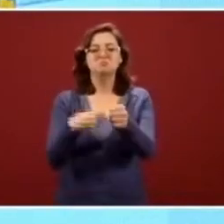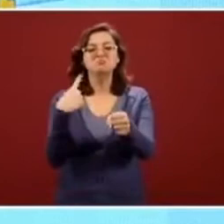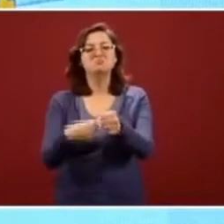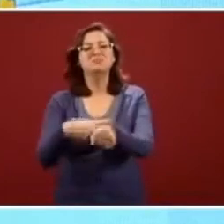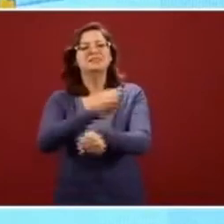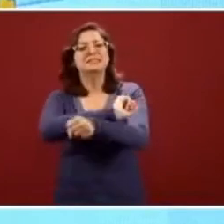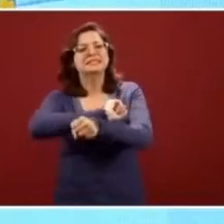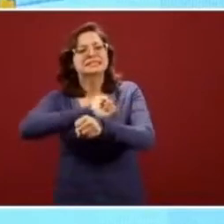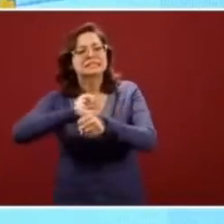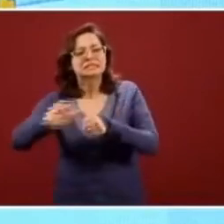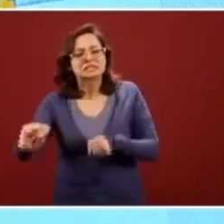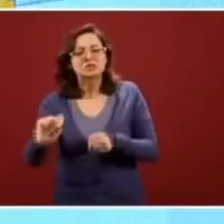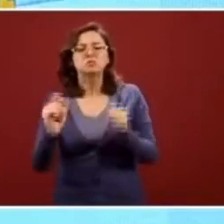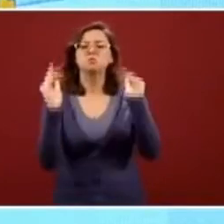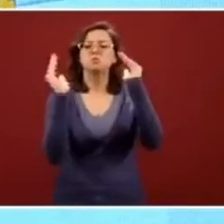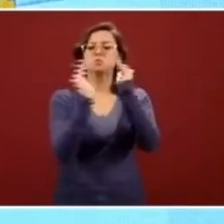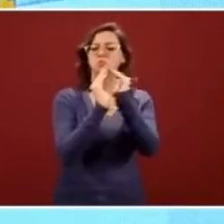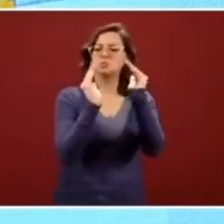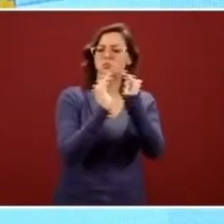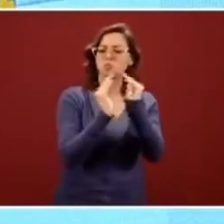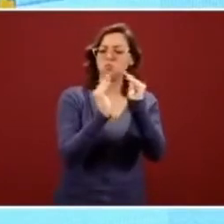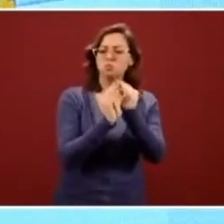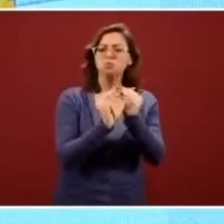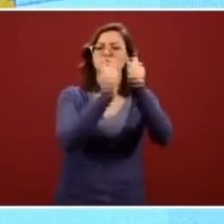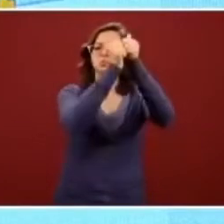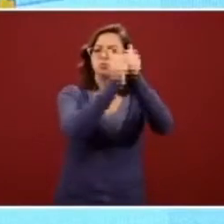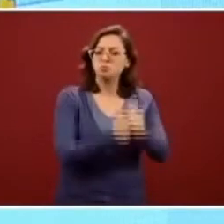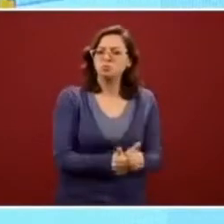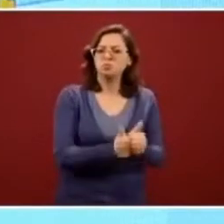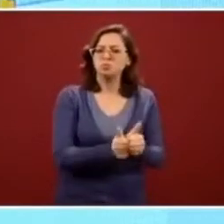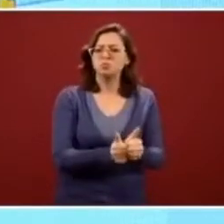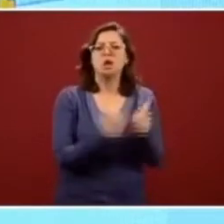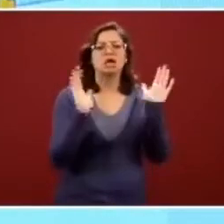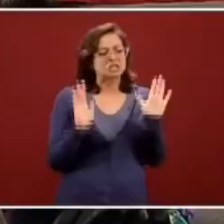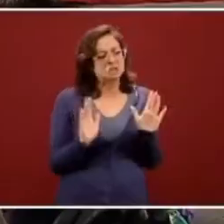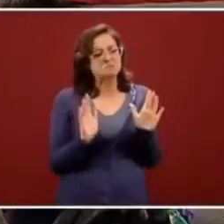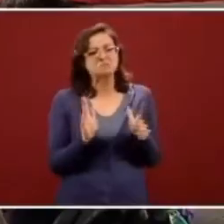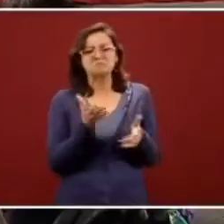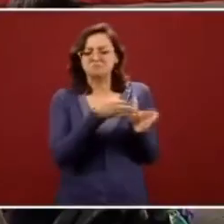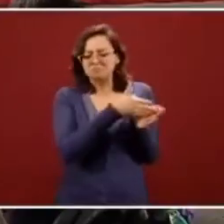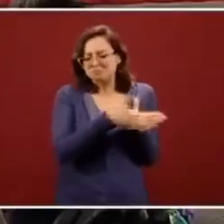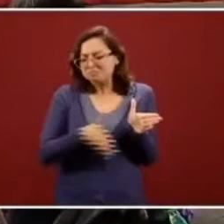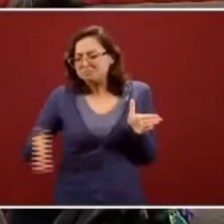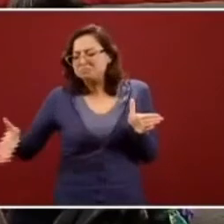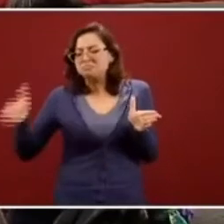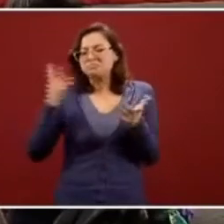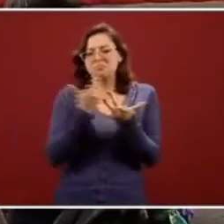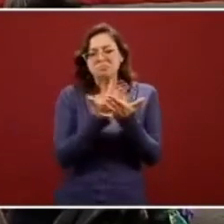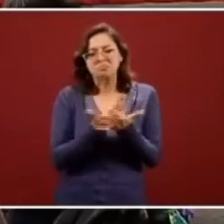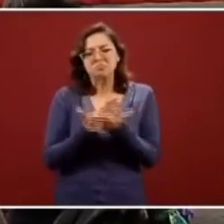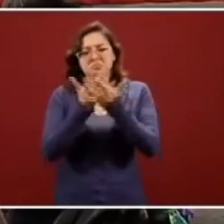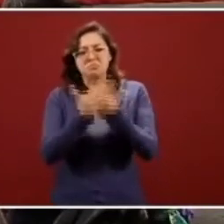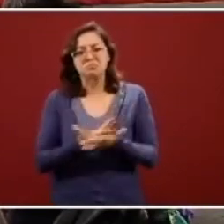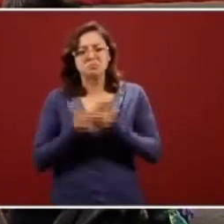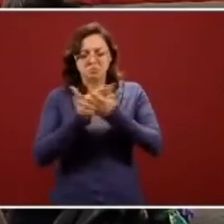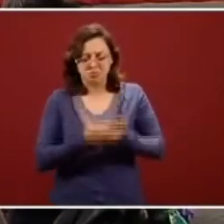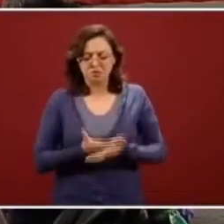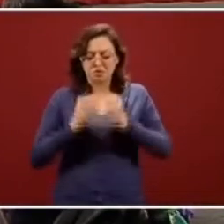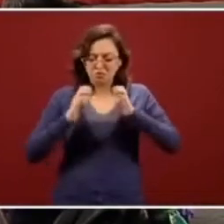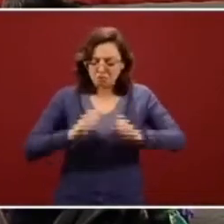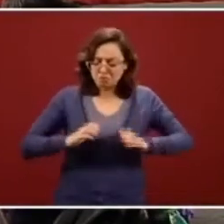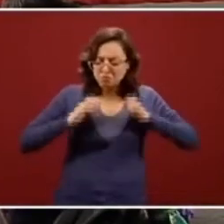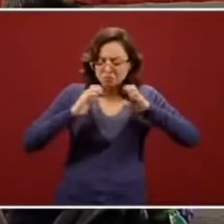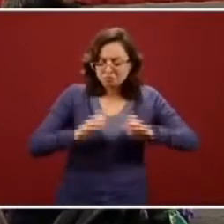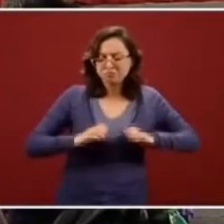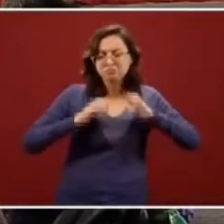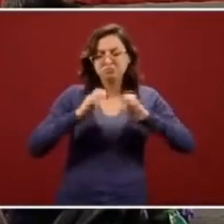leve que ha permitido que su resguardo sea del tipo domiciliario, que han podido resolver o están resolviendo